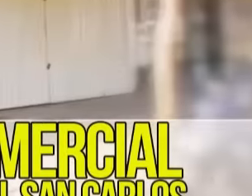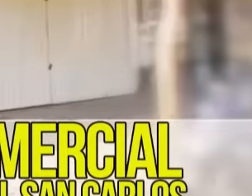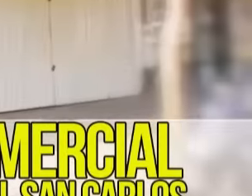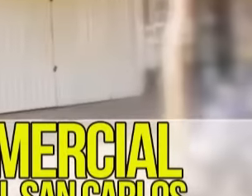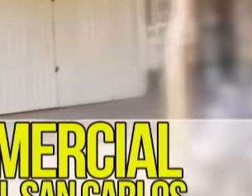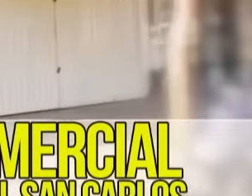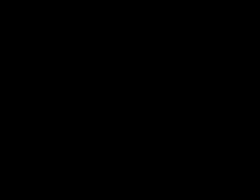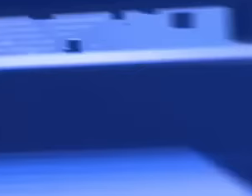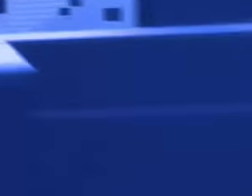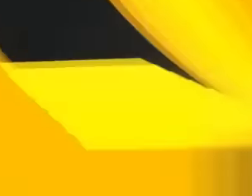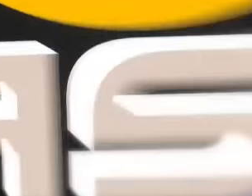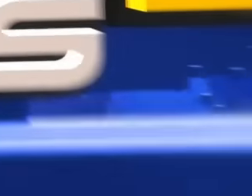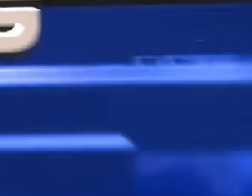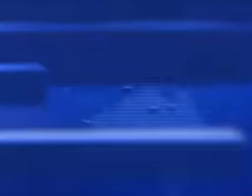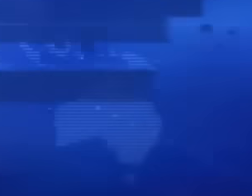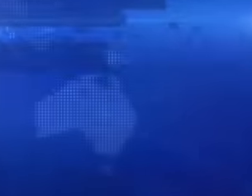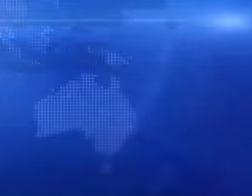incomparables.